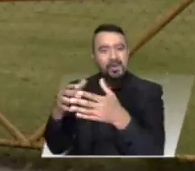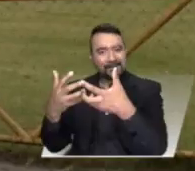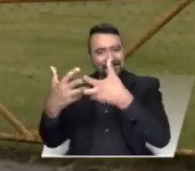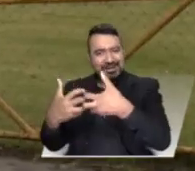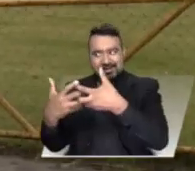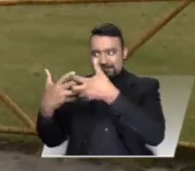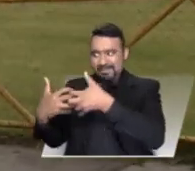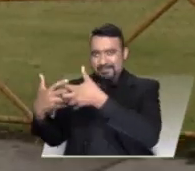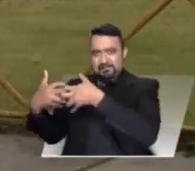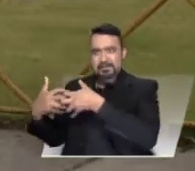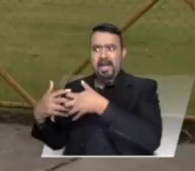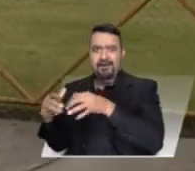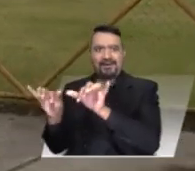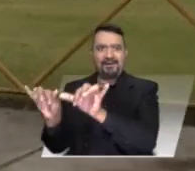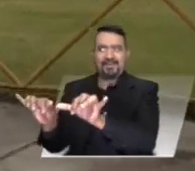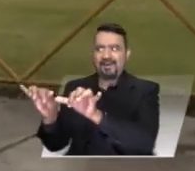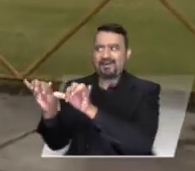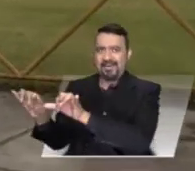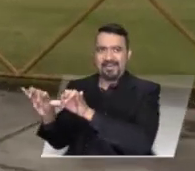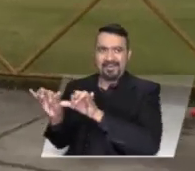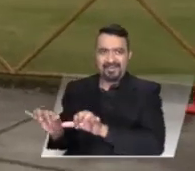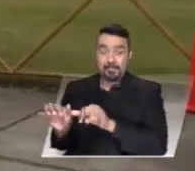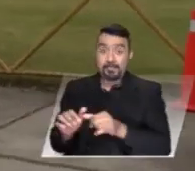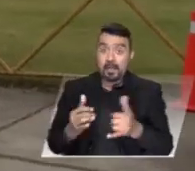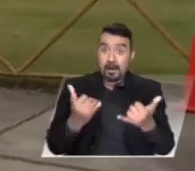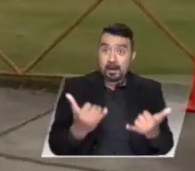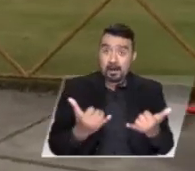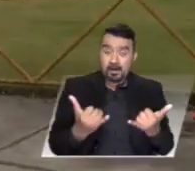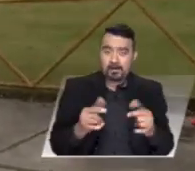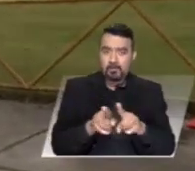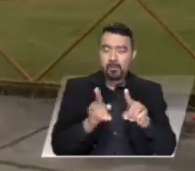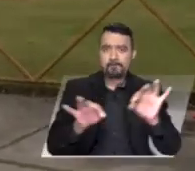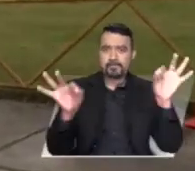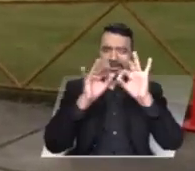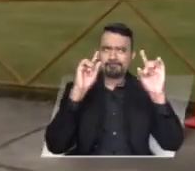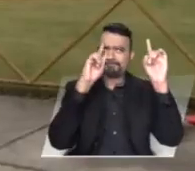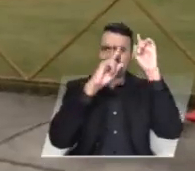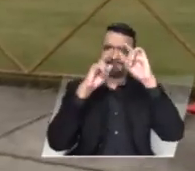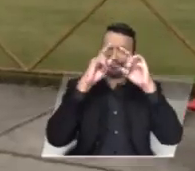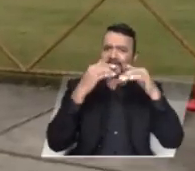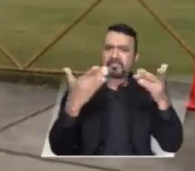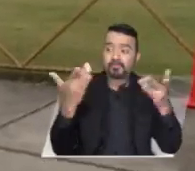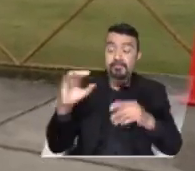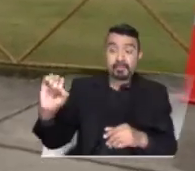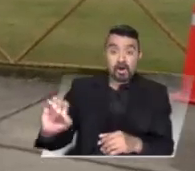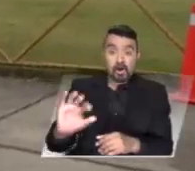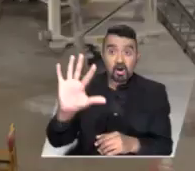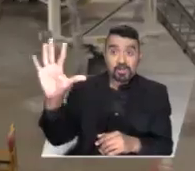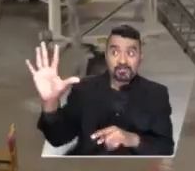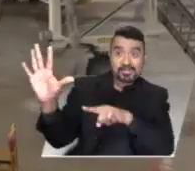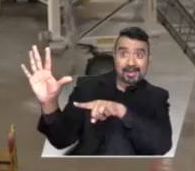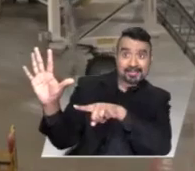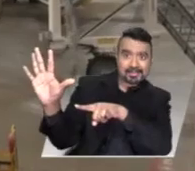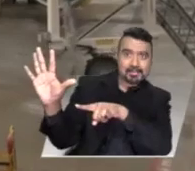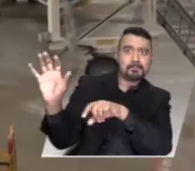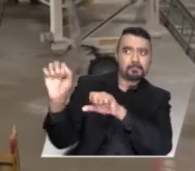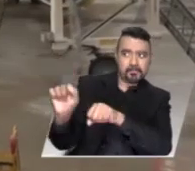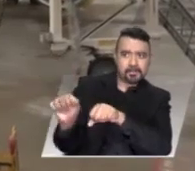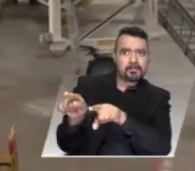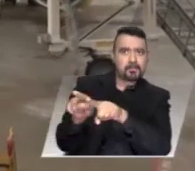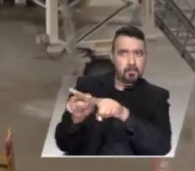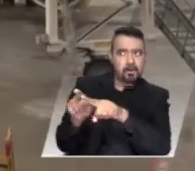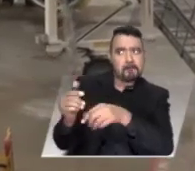usos. Antioquia está mirando específicamente al oriente del departamento para consolidar esta subregión como una